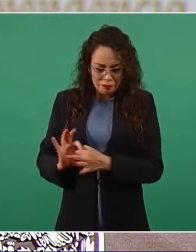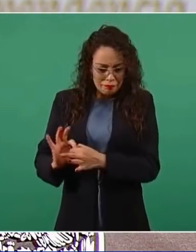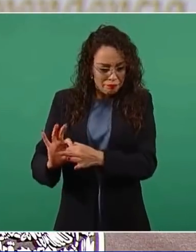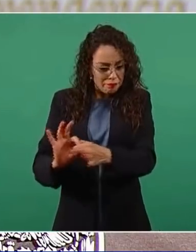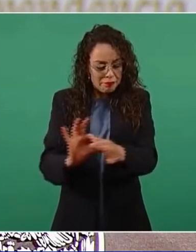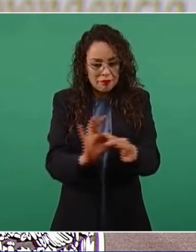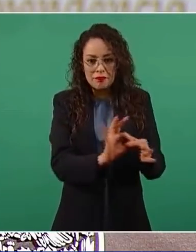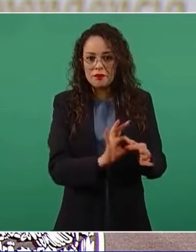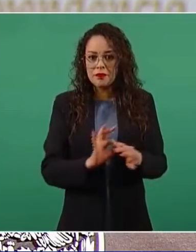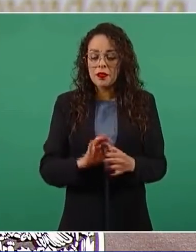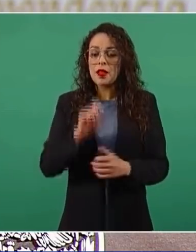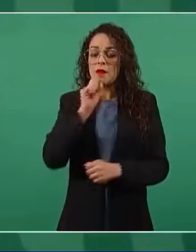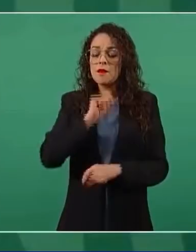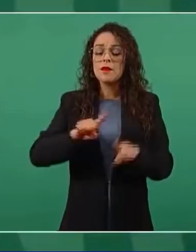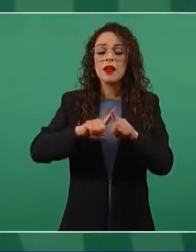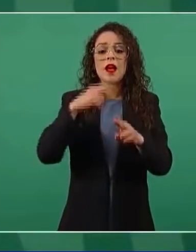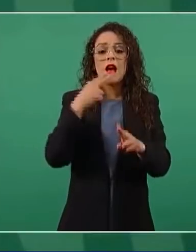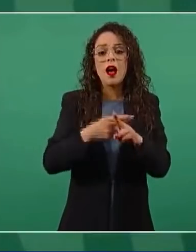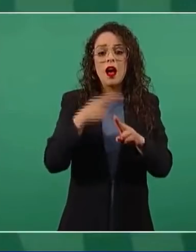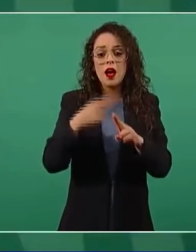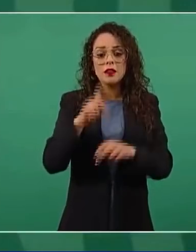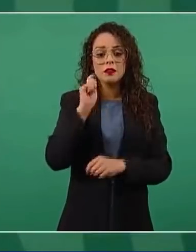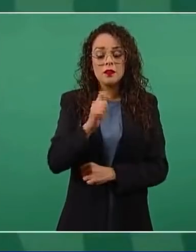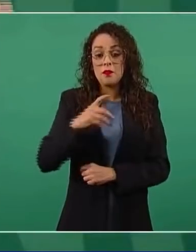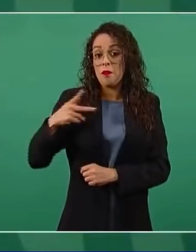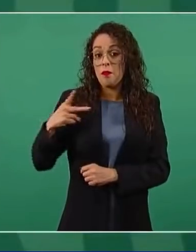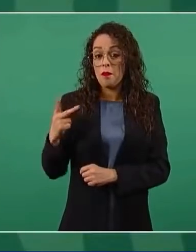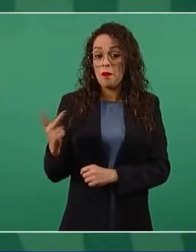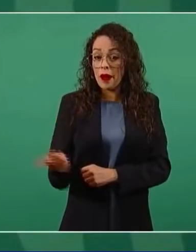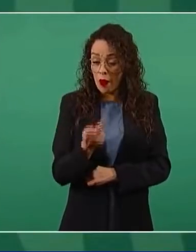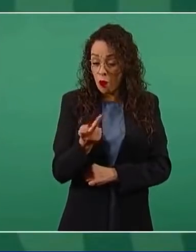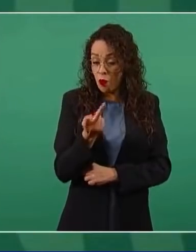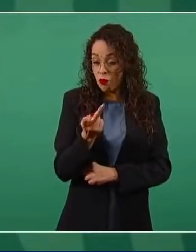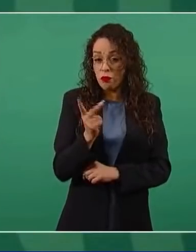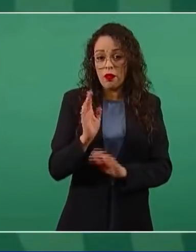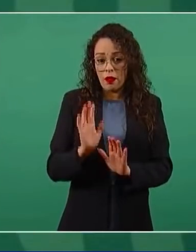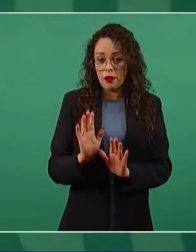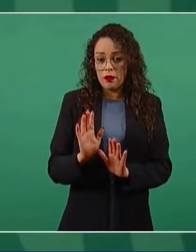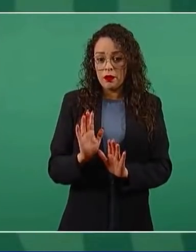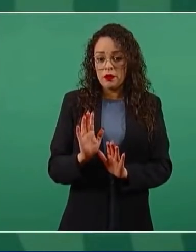incluso hasta las preguntas que puedan resultar